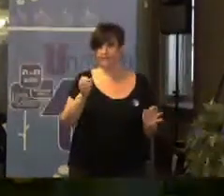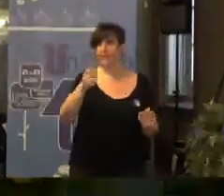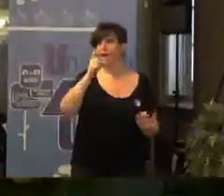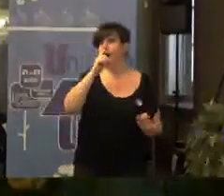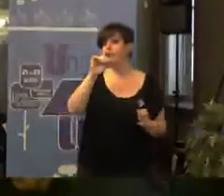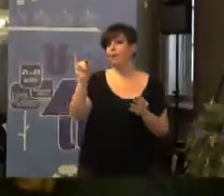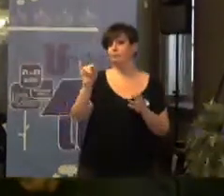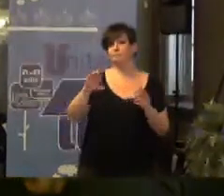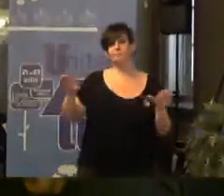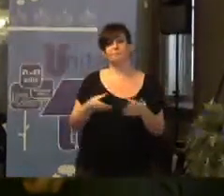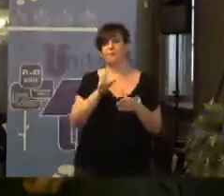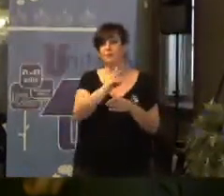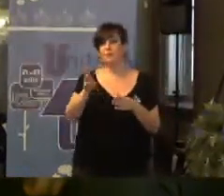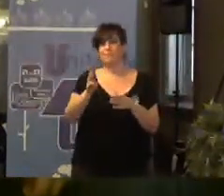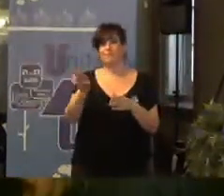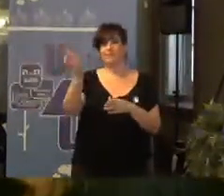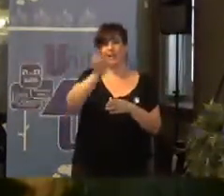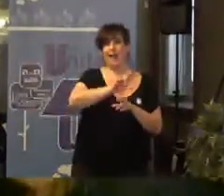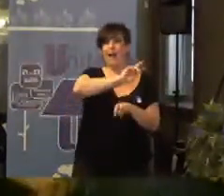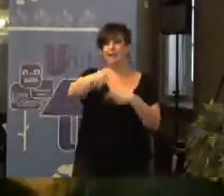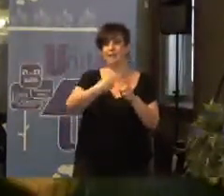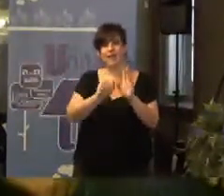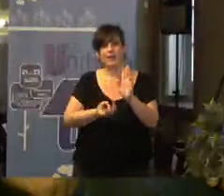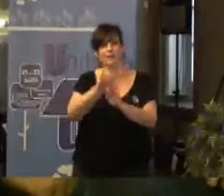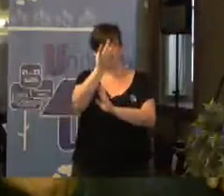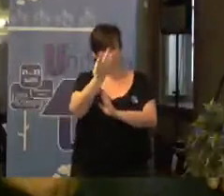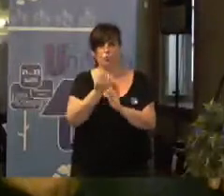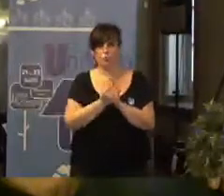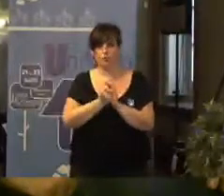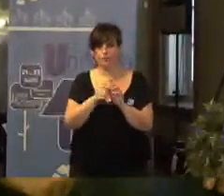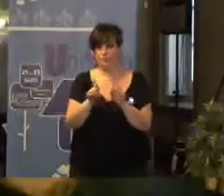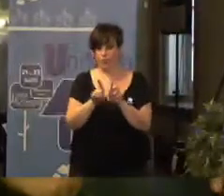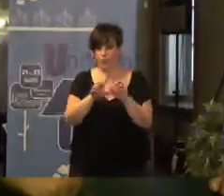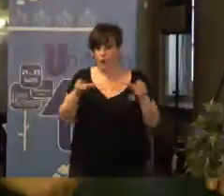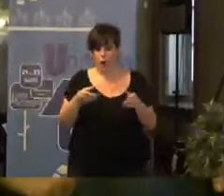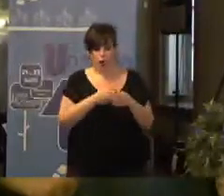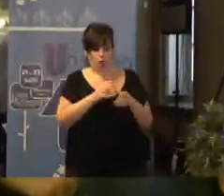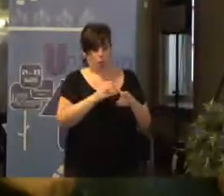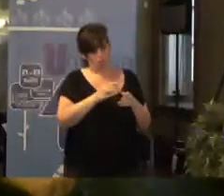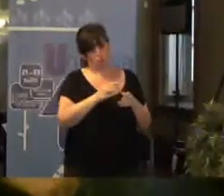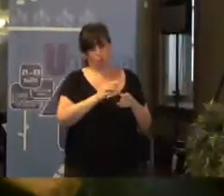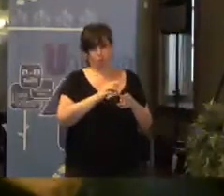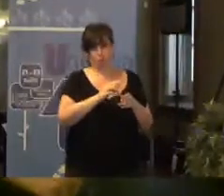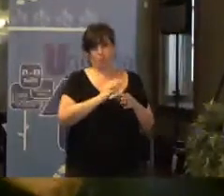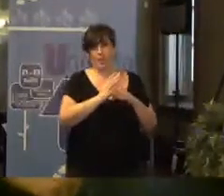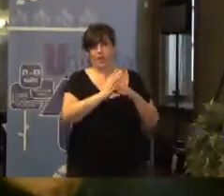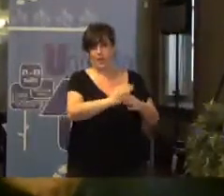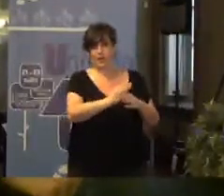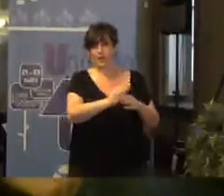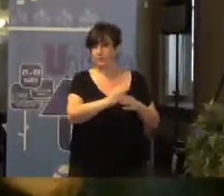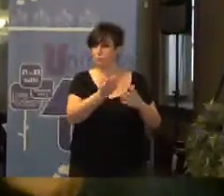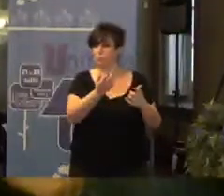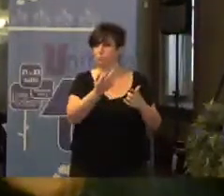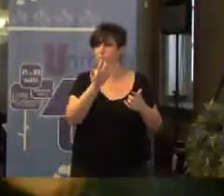partido único, non? Que consiste, naturalmente, que en vez de abolir todos os demais partidos, tendo maioría absoluta, todos os cidadáns que votaron a outras